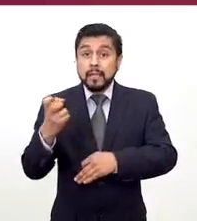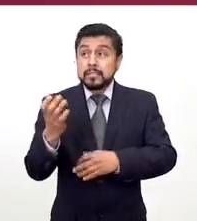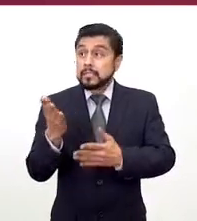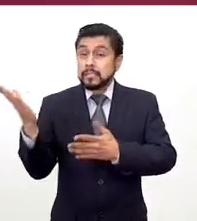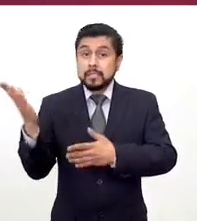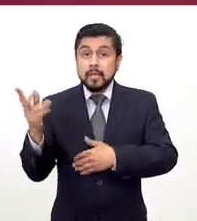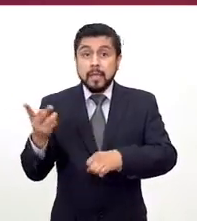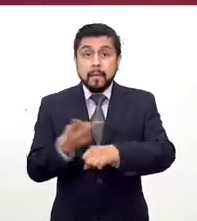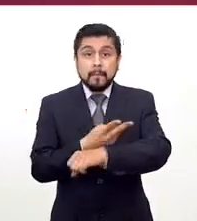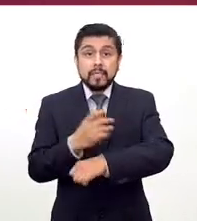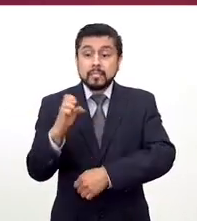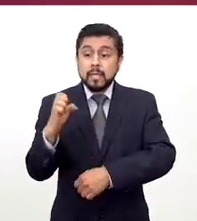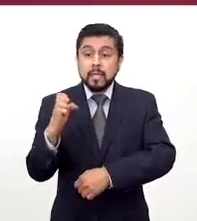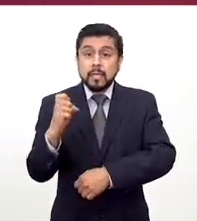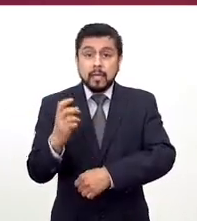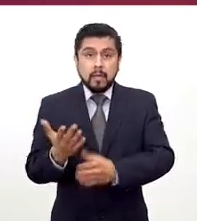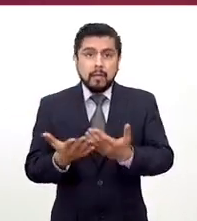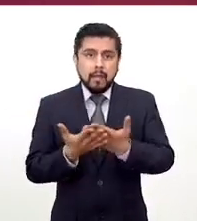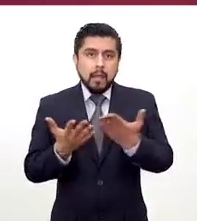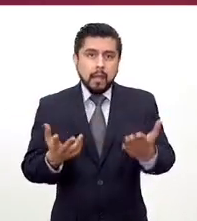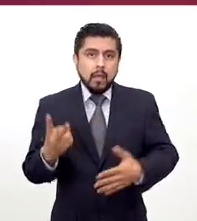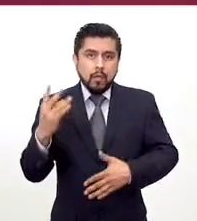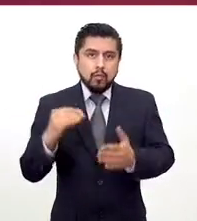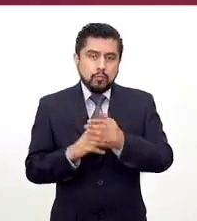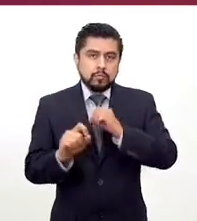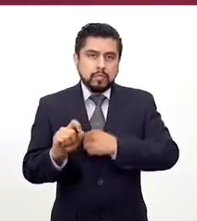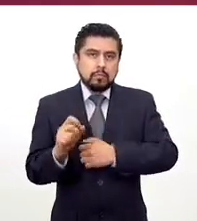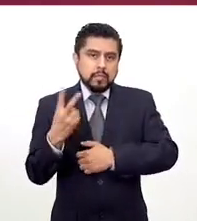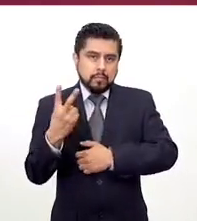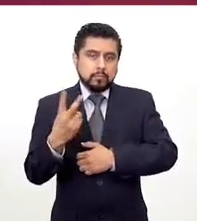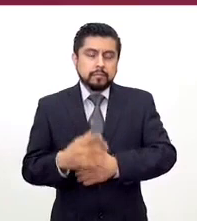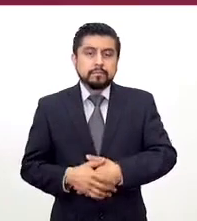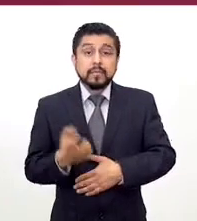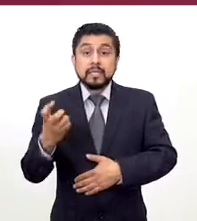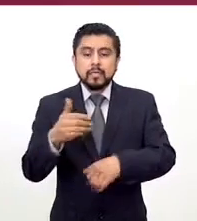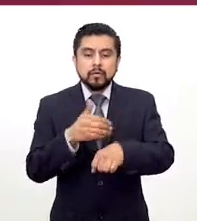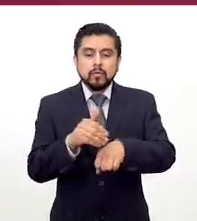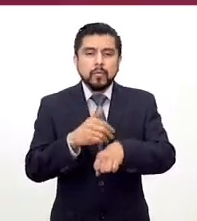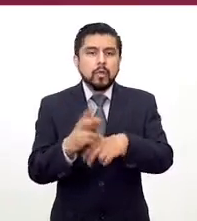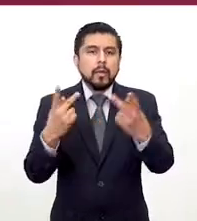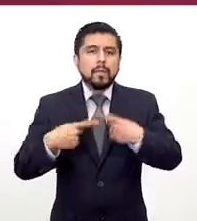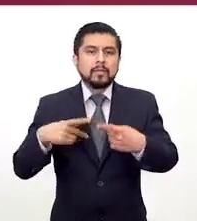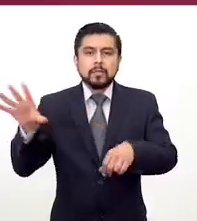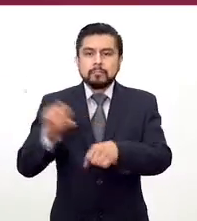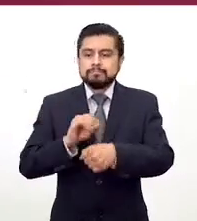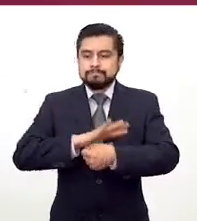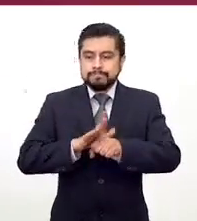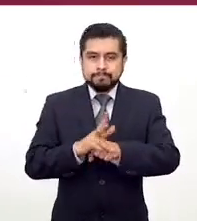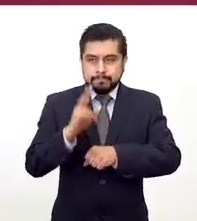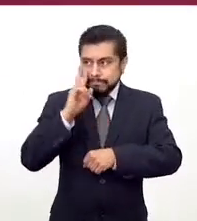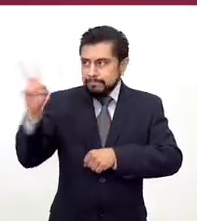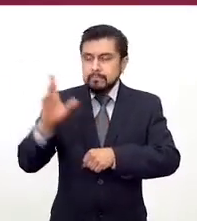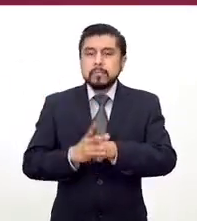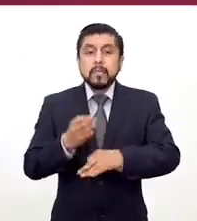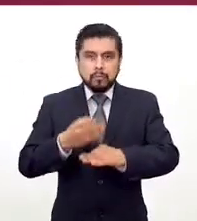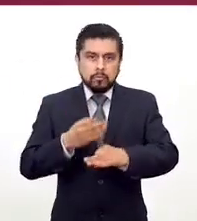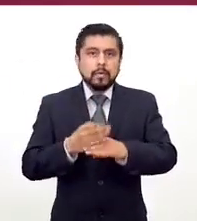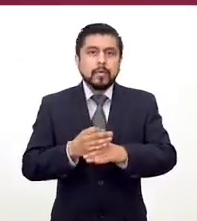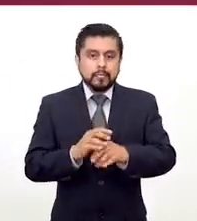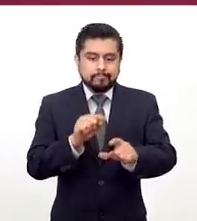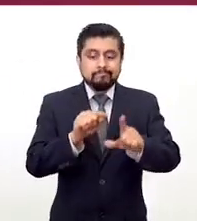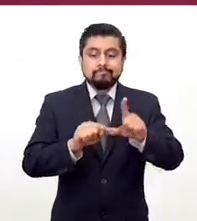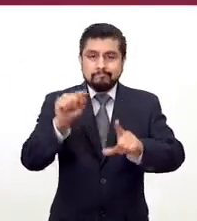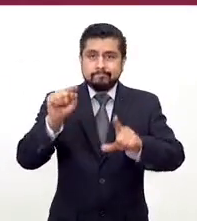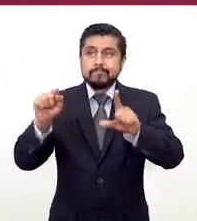en enero de este año, un año después. Estos son el número de positivos. Como pueden ver, pues está creciendo de manera